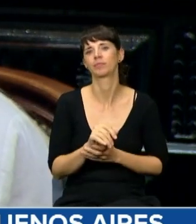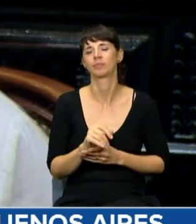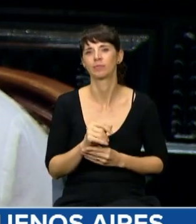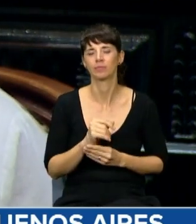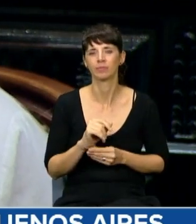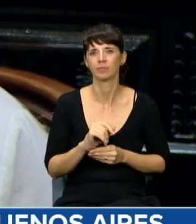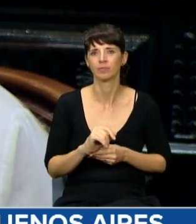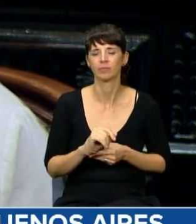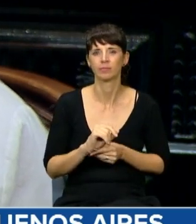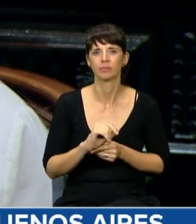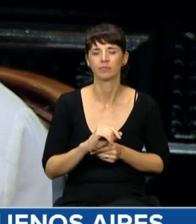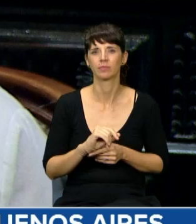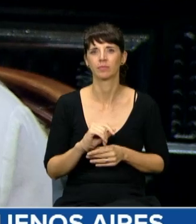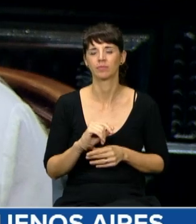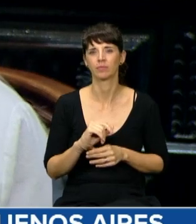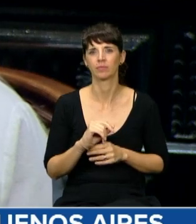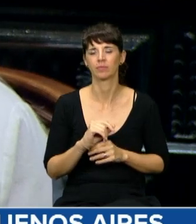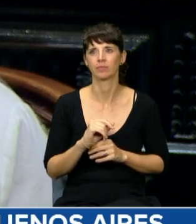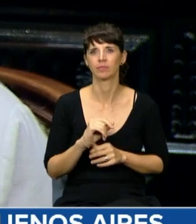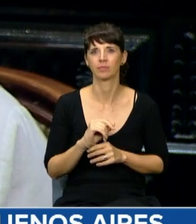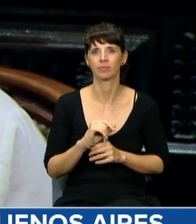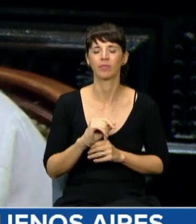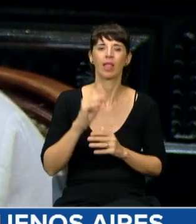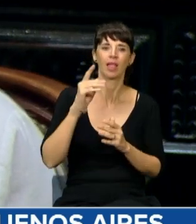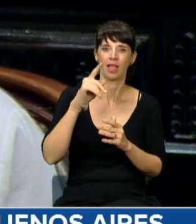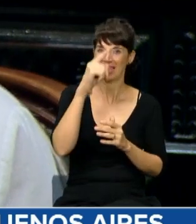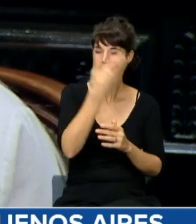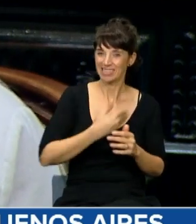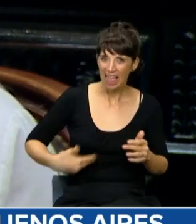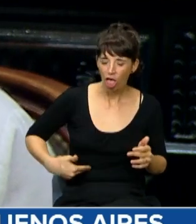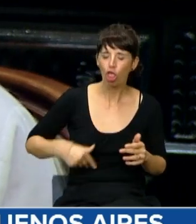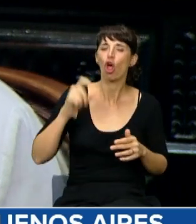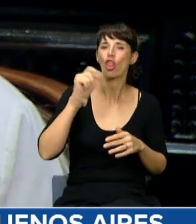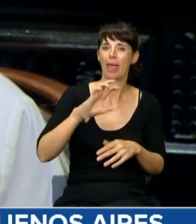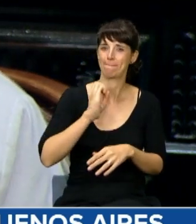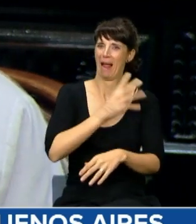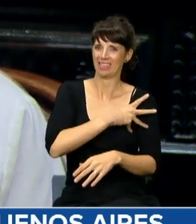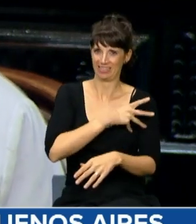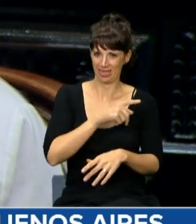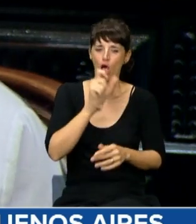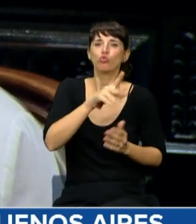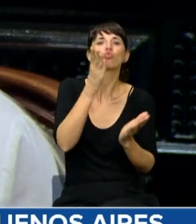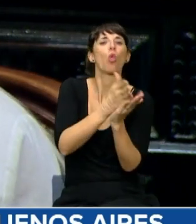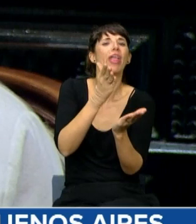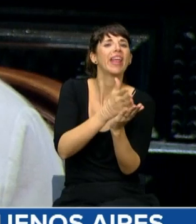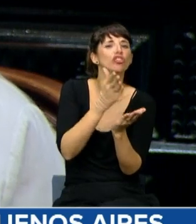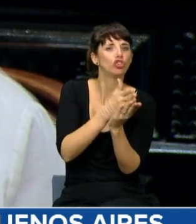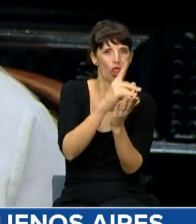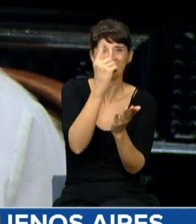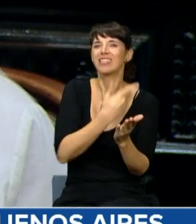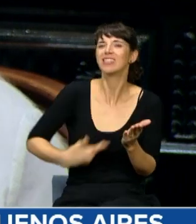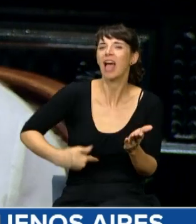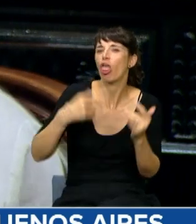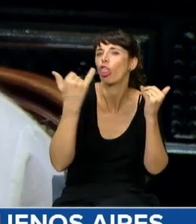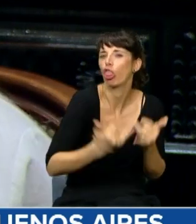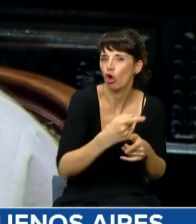el derecho a la existencia del Estado de Palestina, el derecho a